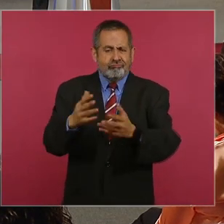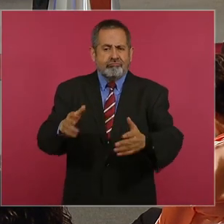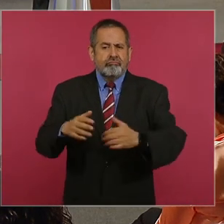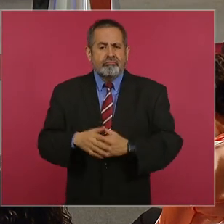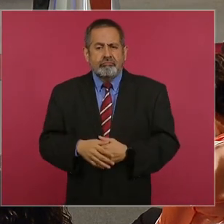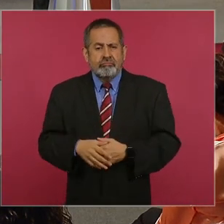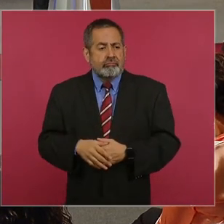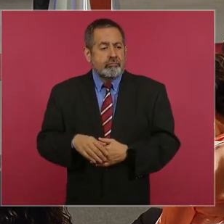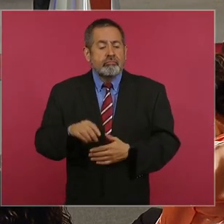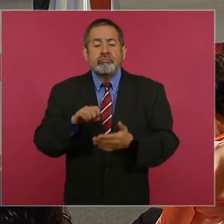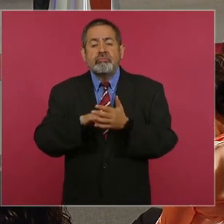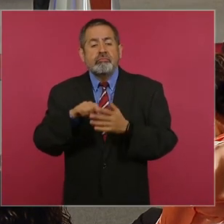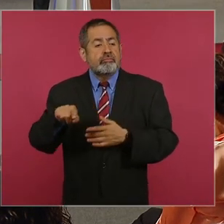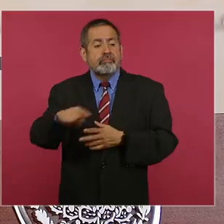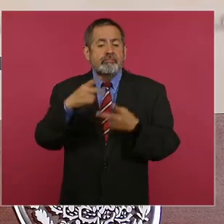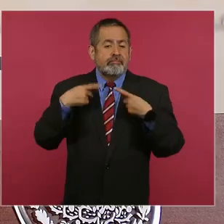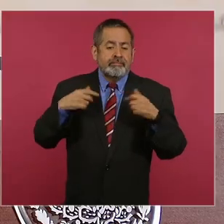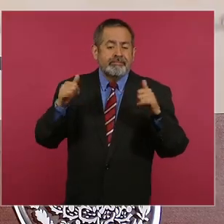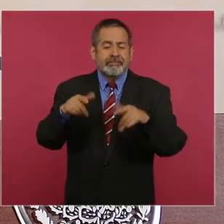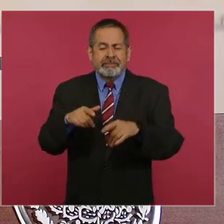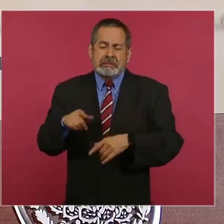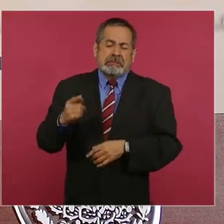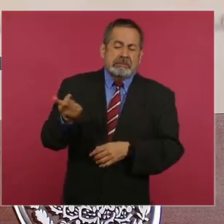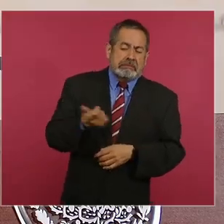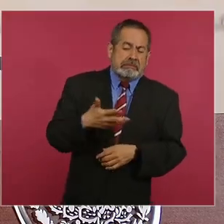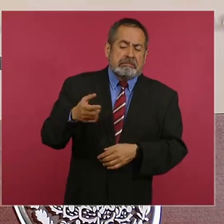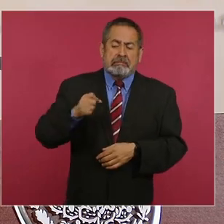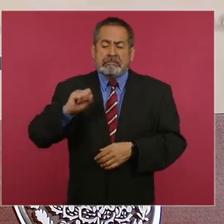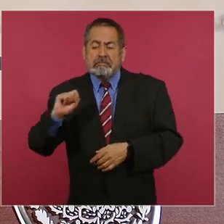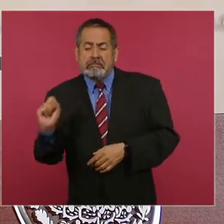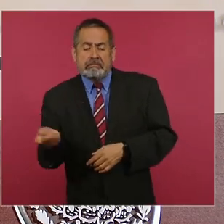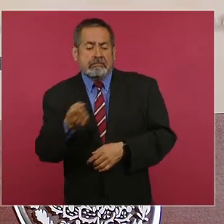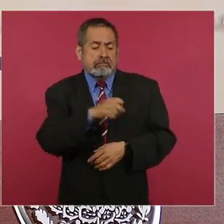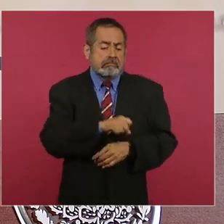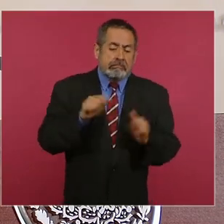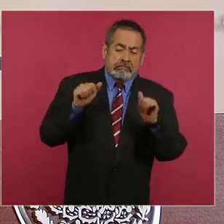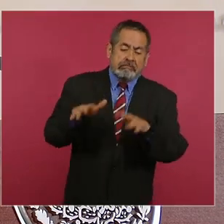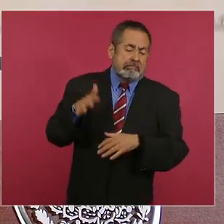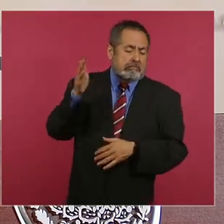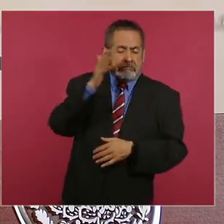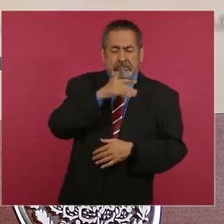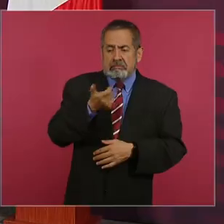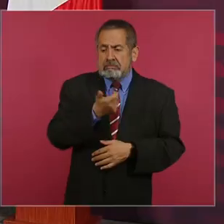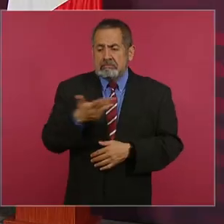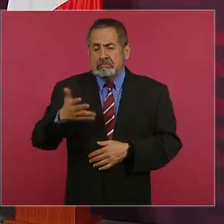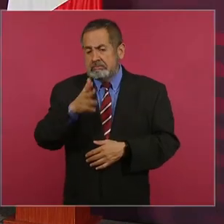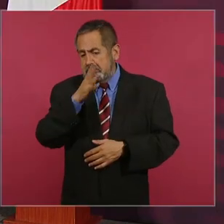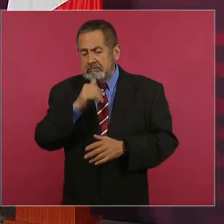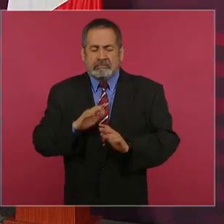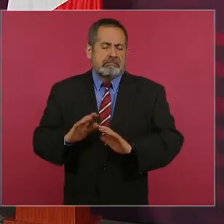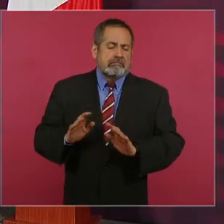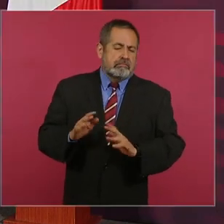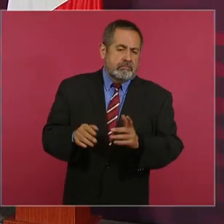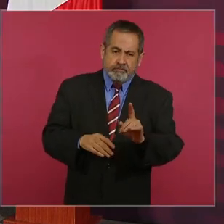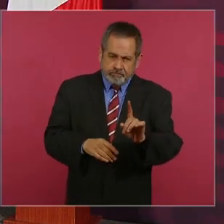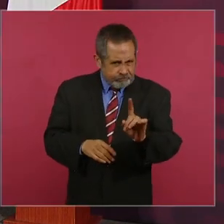elitista y que la gente necesita